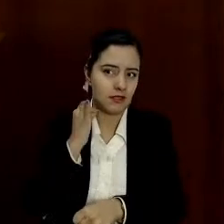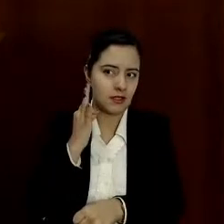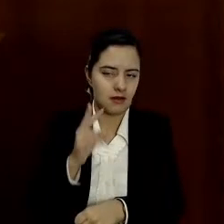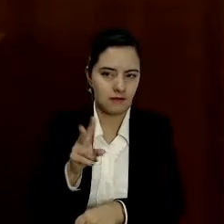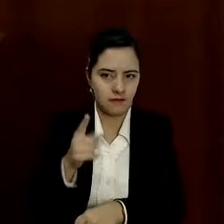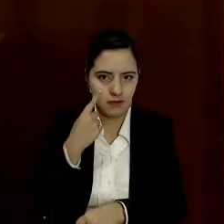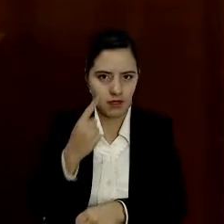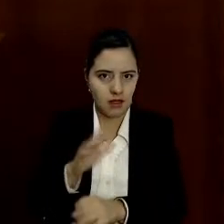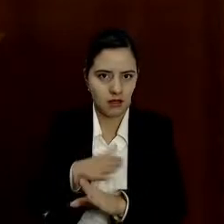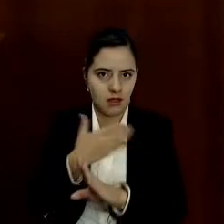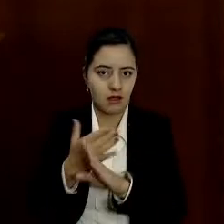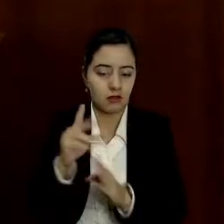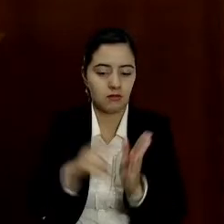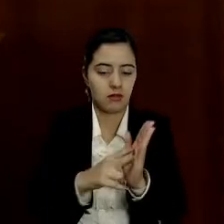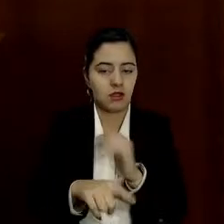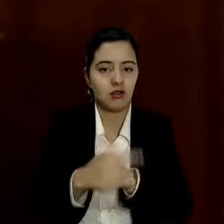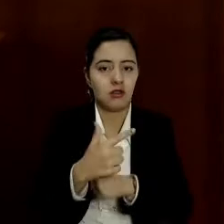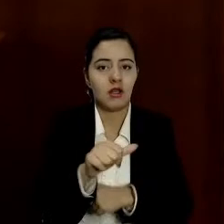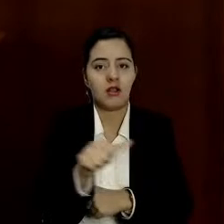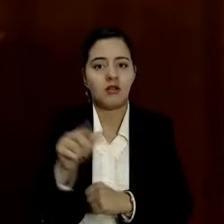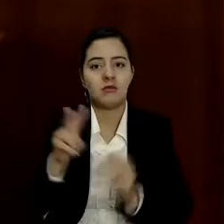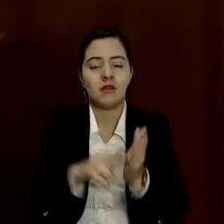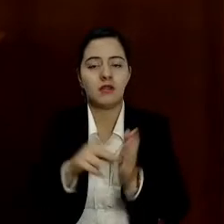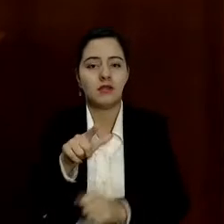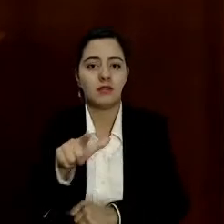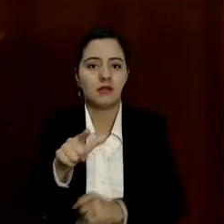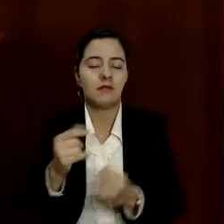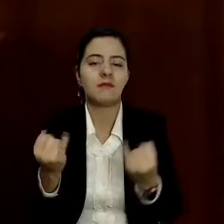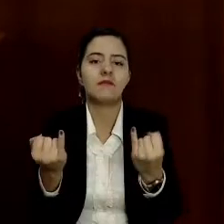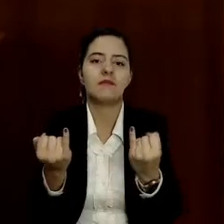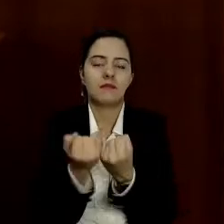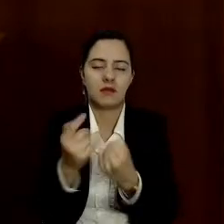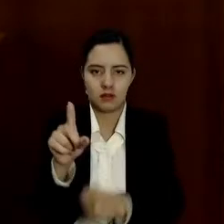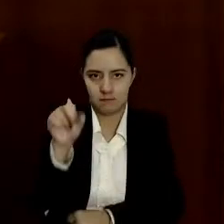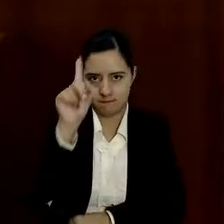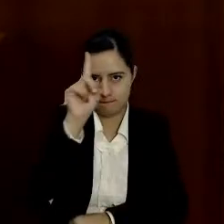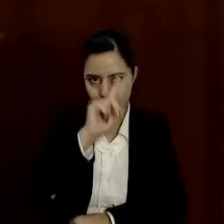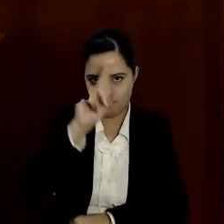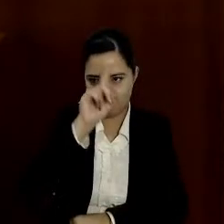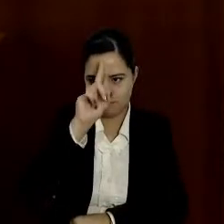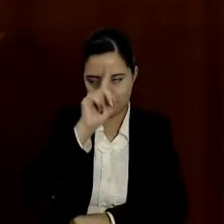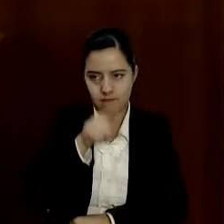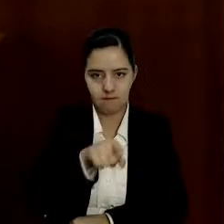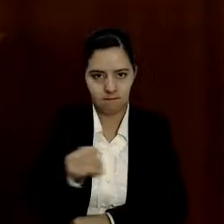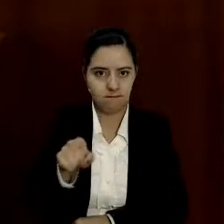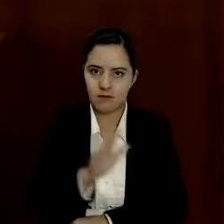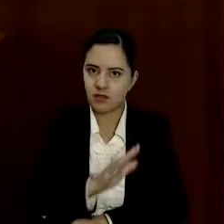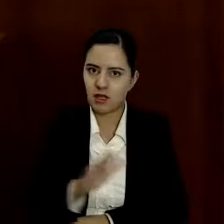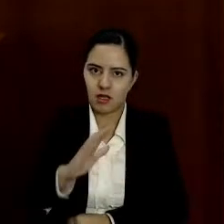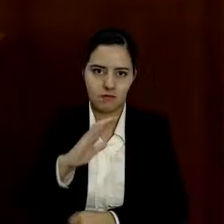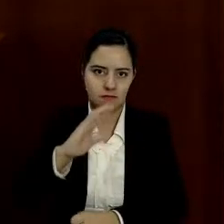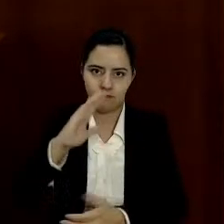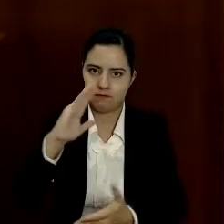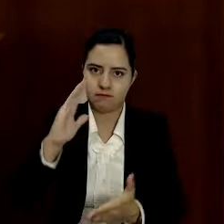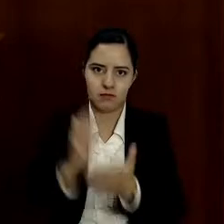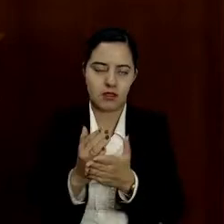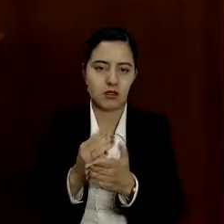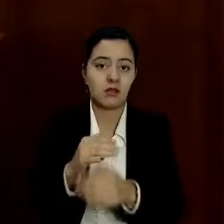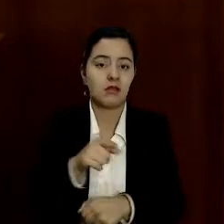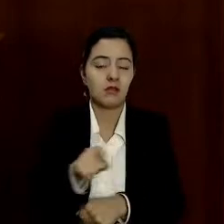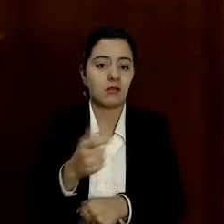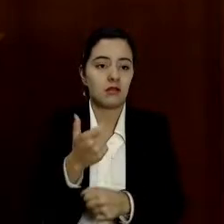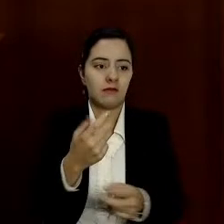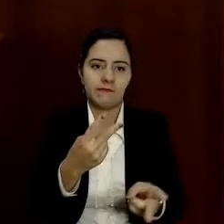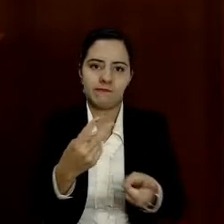el 2012 y 2017, además de recomendaciones para detener este mecanismo fraudulento y